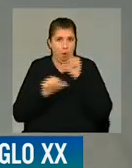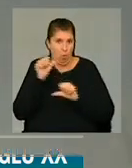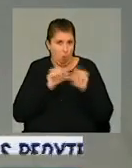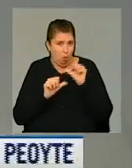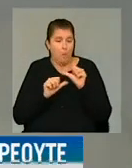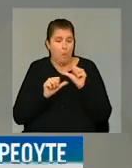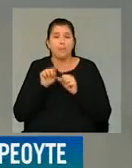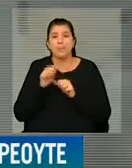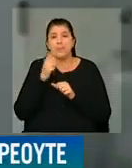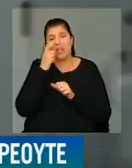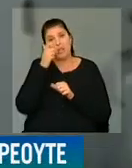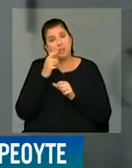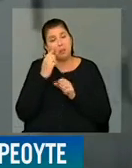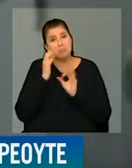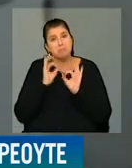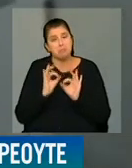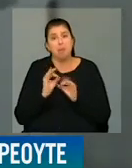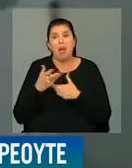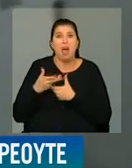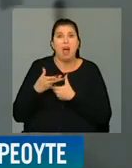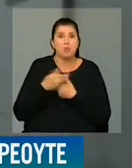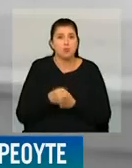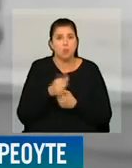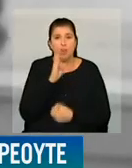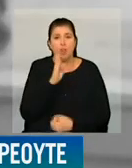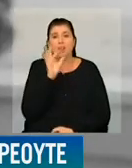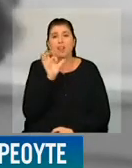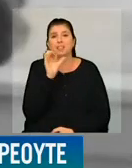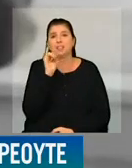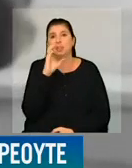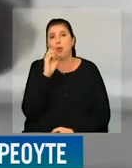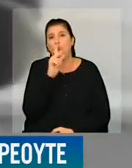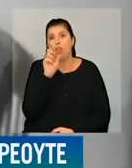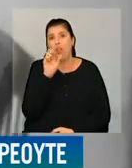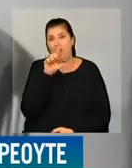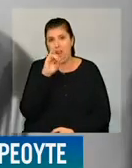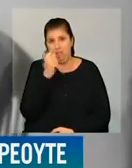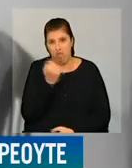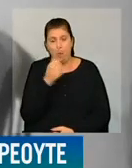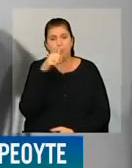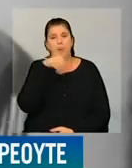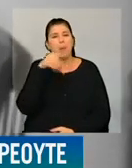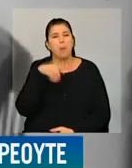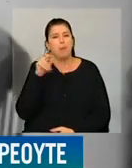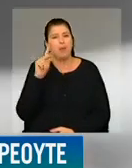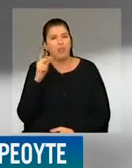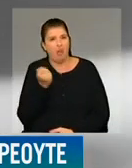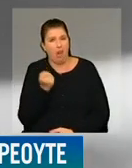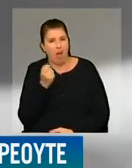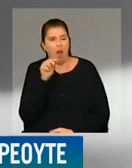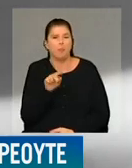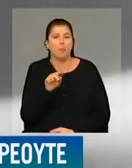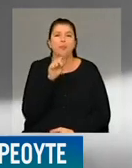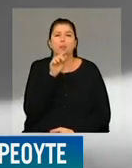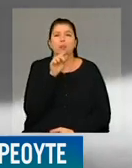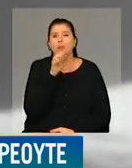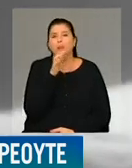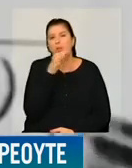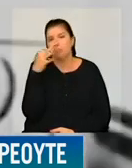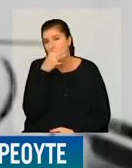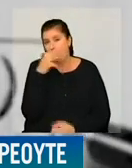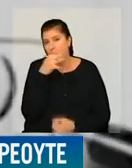nuevas maneras de hacer terapia con la ayuda de la psicodelia. Estas drogas, LSD, MDMA, psilocibina, mescalina y ayahuasca, entre